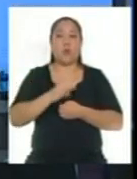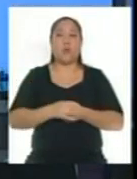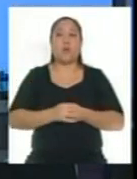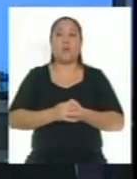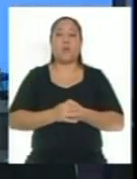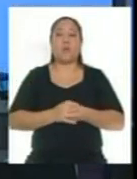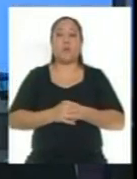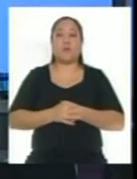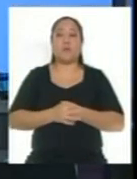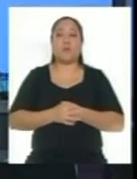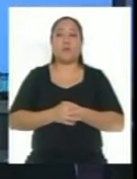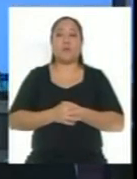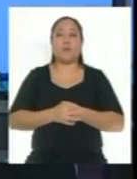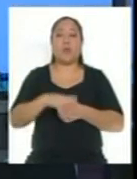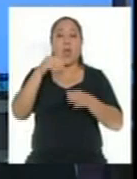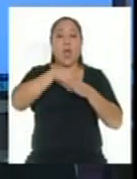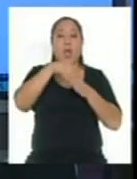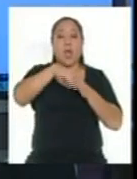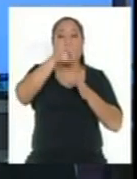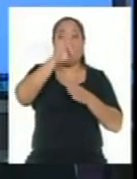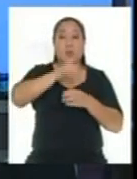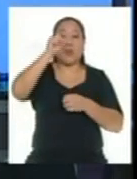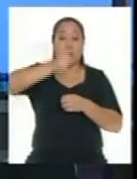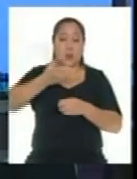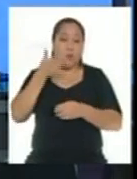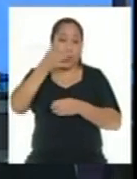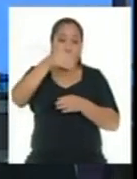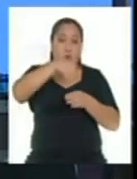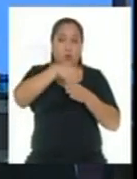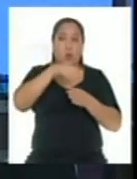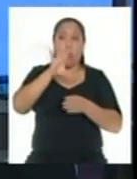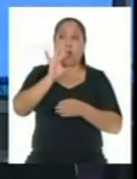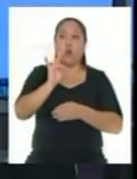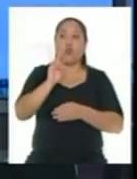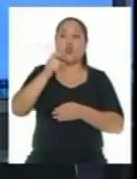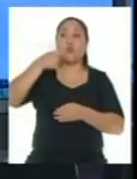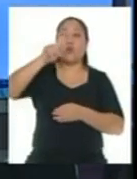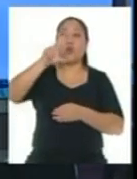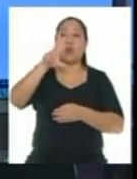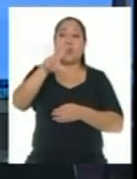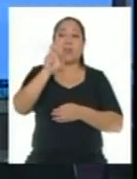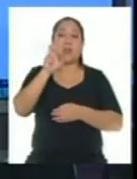10.691.419. Electores que votaron,